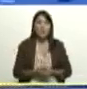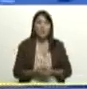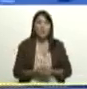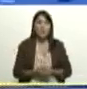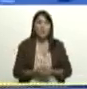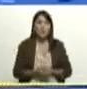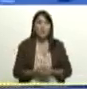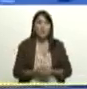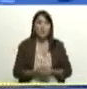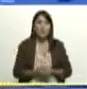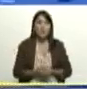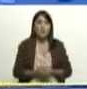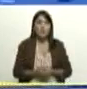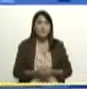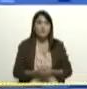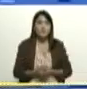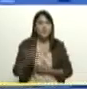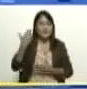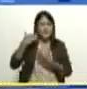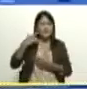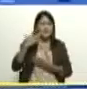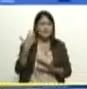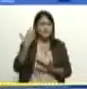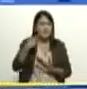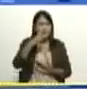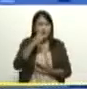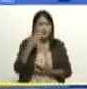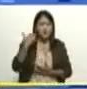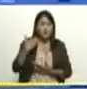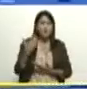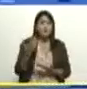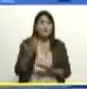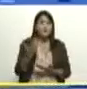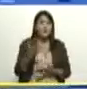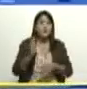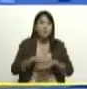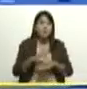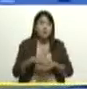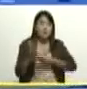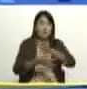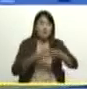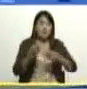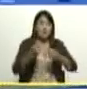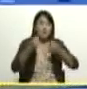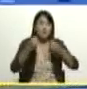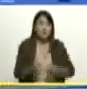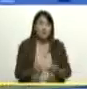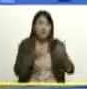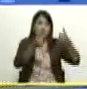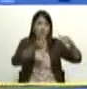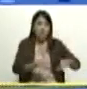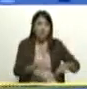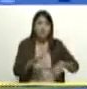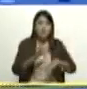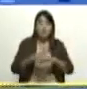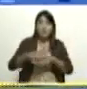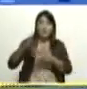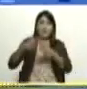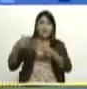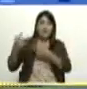teníamos en su momento, cuando el colapso, cuando las sanciones nos llevaron